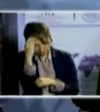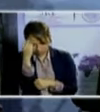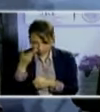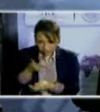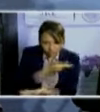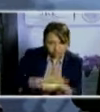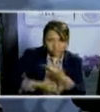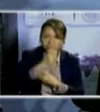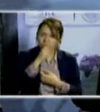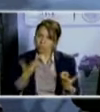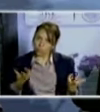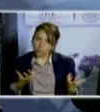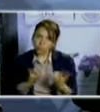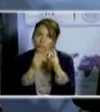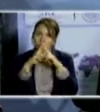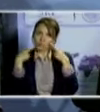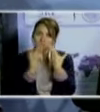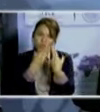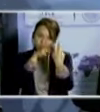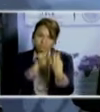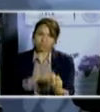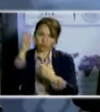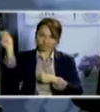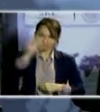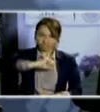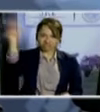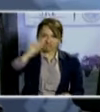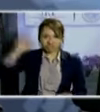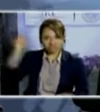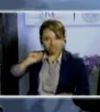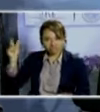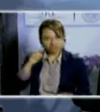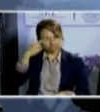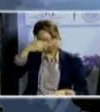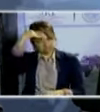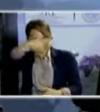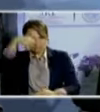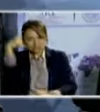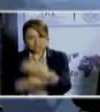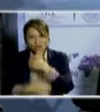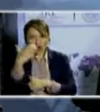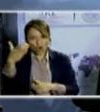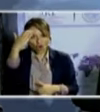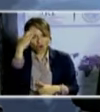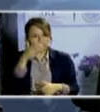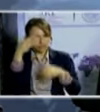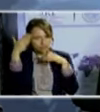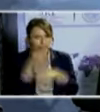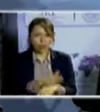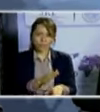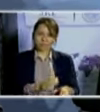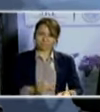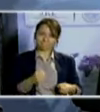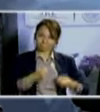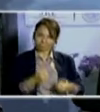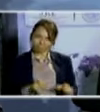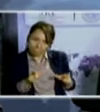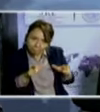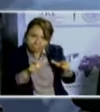los expertos sobre todos estos aspectos que nos han mencionado los panelistas, aspectos de seguridad, aspectos de